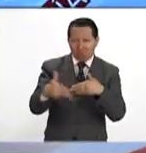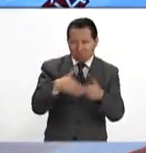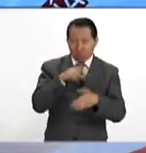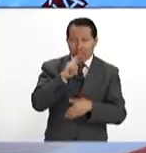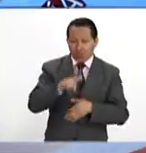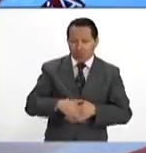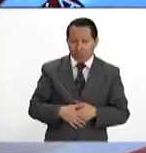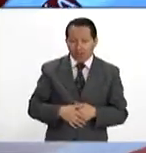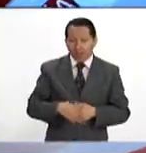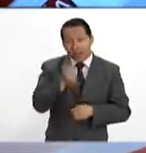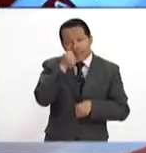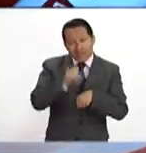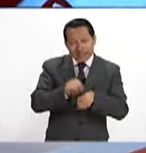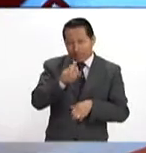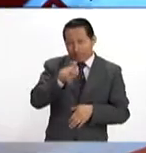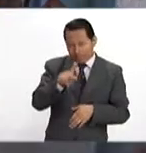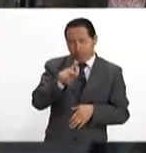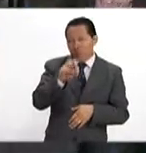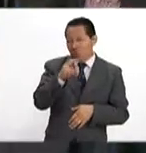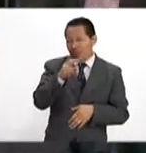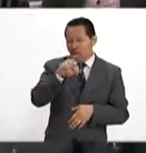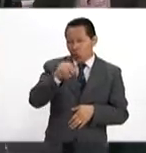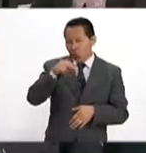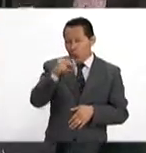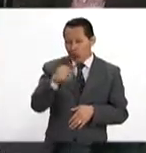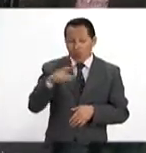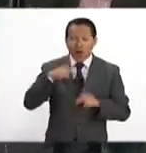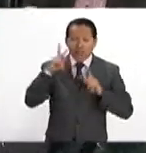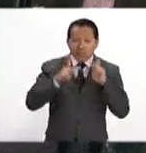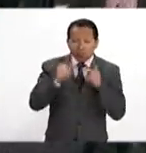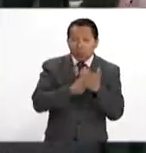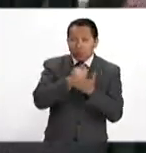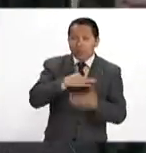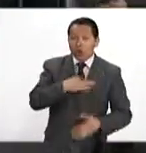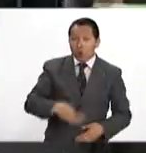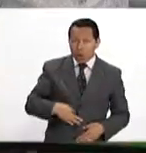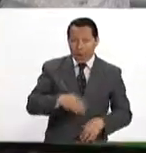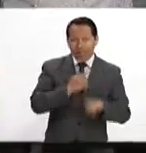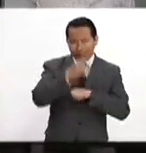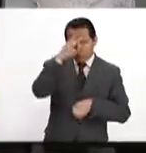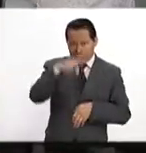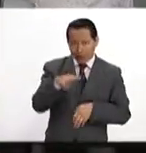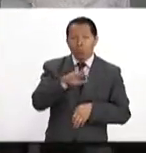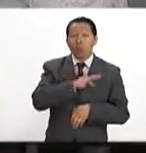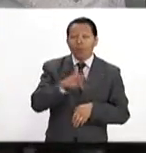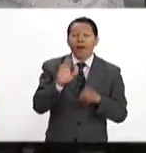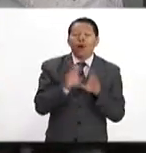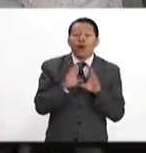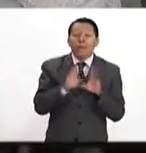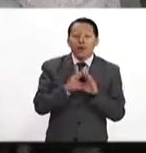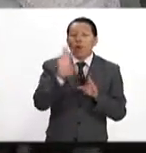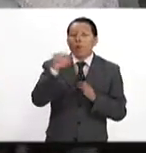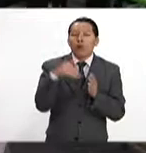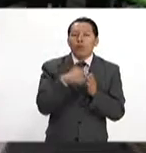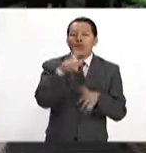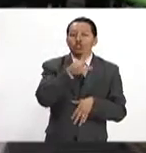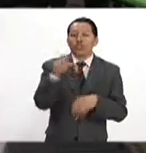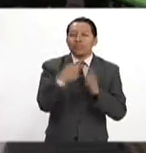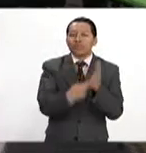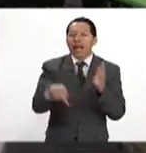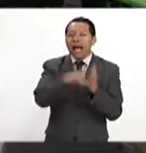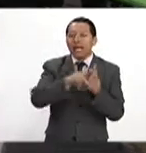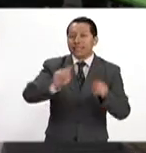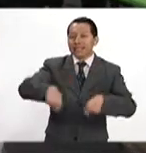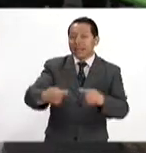También el secretario de Educación Pública, Aurelio Nuño, visitó la ciudad de Toluca, en el Estado de México, para el proceso de asignación de 4,800 plazas